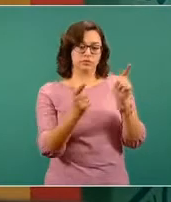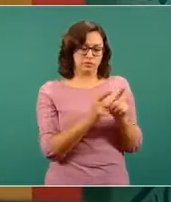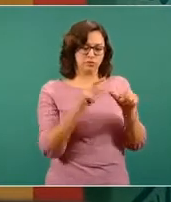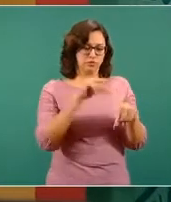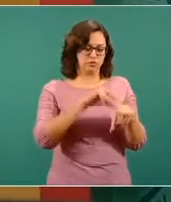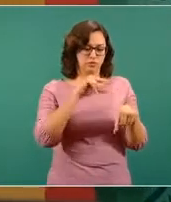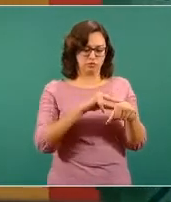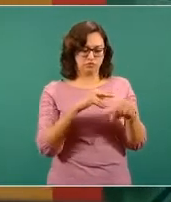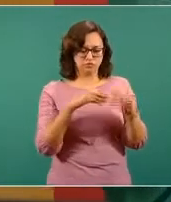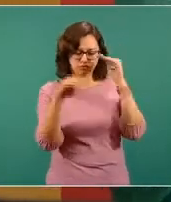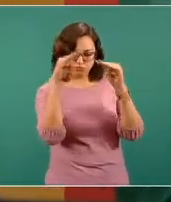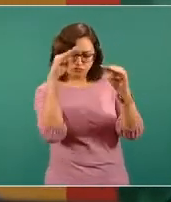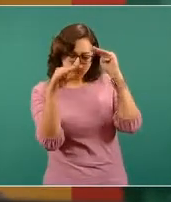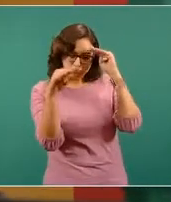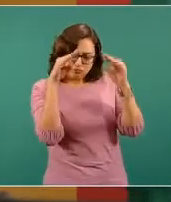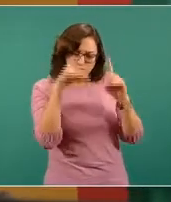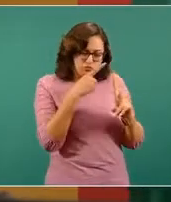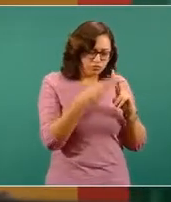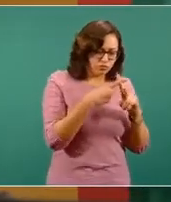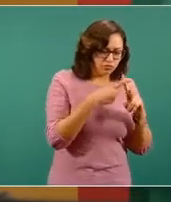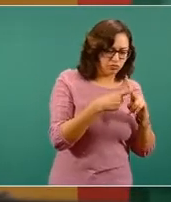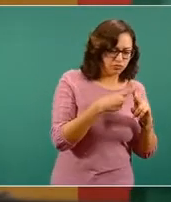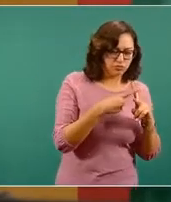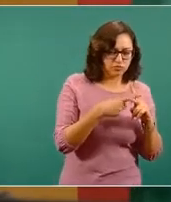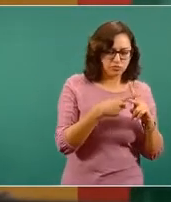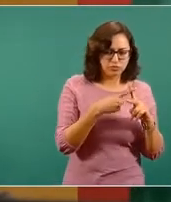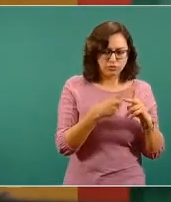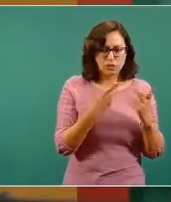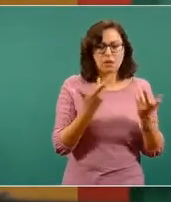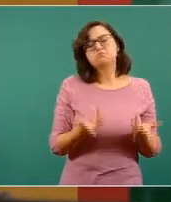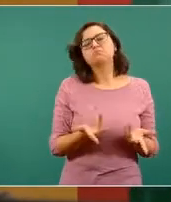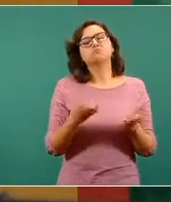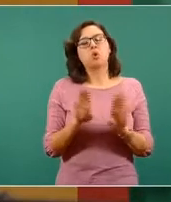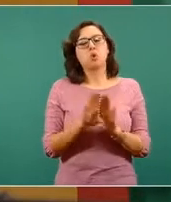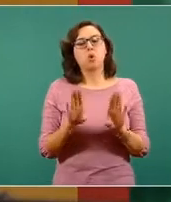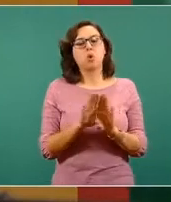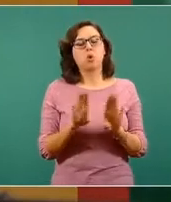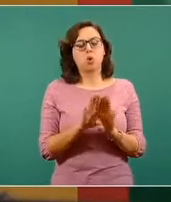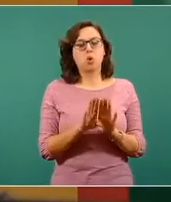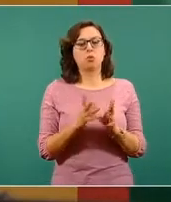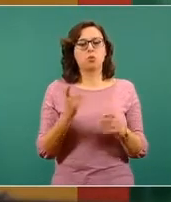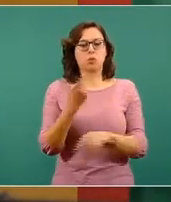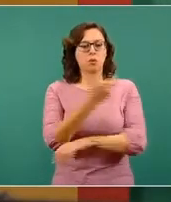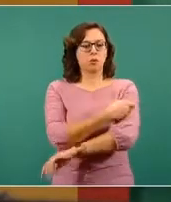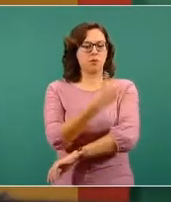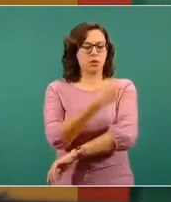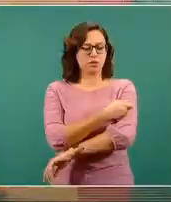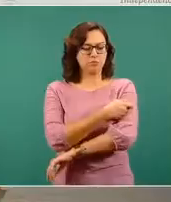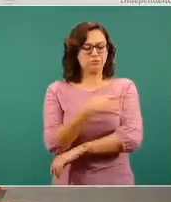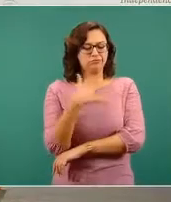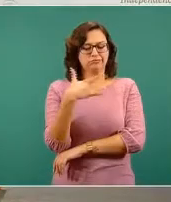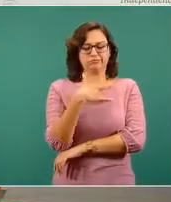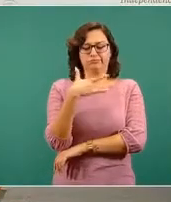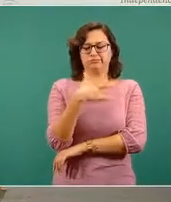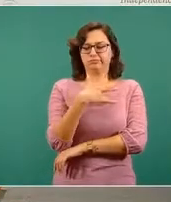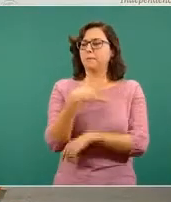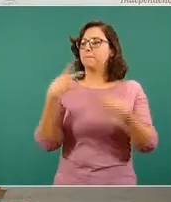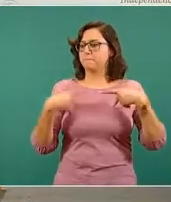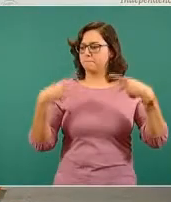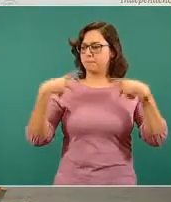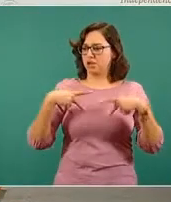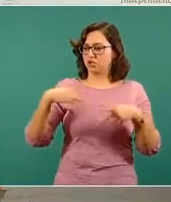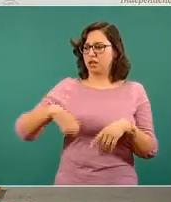modelaron nuestras personas asesoras, nuestro grupo técnico asesor de vacunación, se estima que cuando se